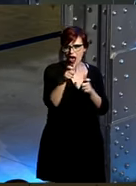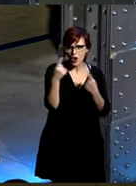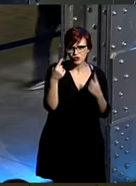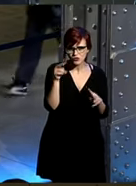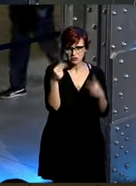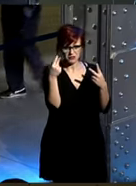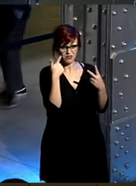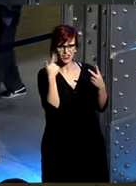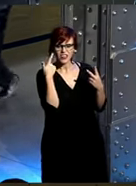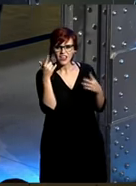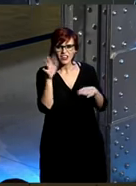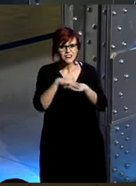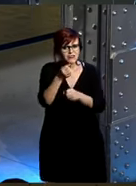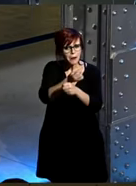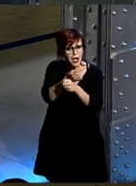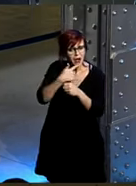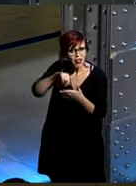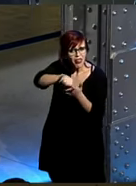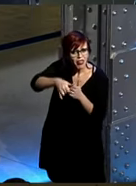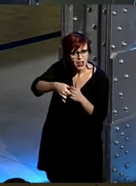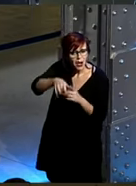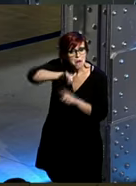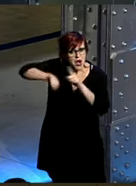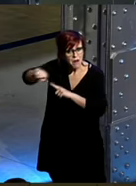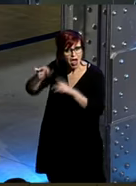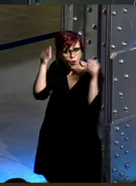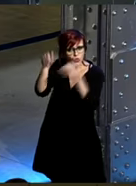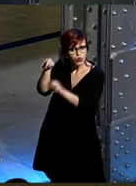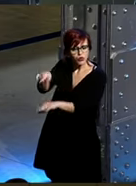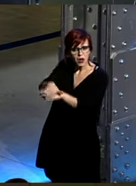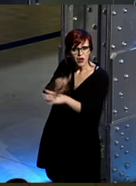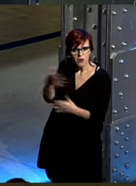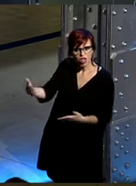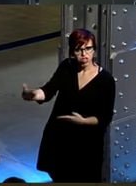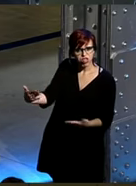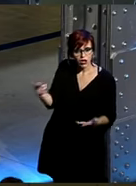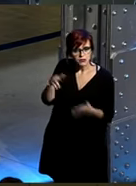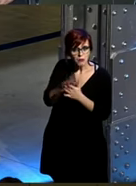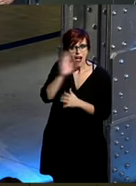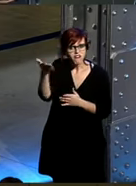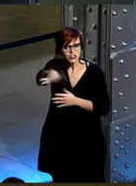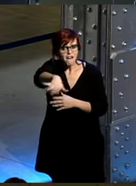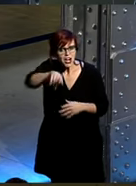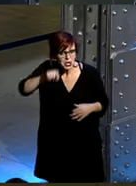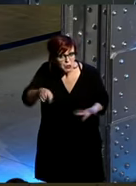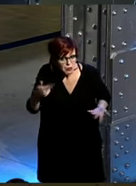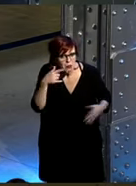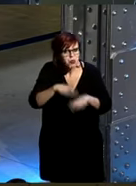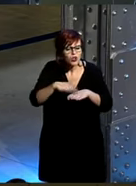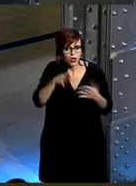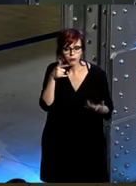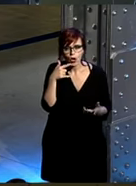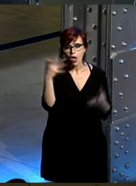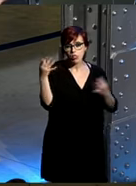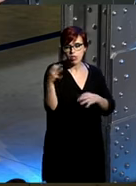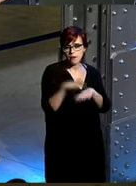¿cómo le dices a tus alumnos que trabajen sobre ese problema tan concreto y tan mundano, ¿no? Que le afecta a ese barrio, ¿no? Cuando debían